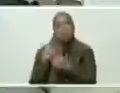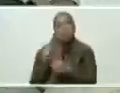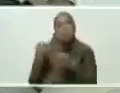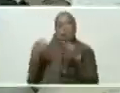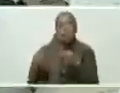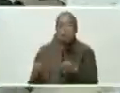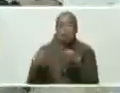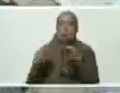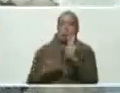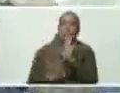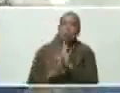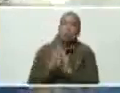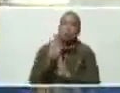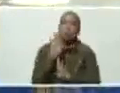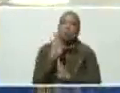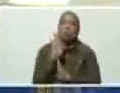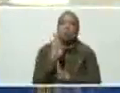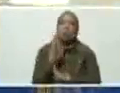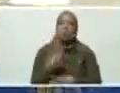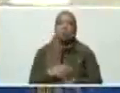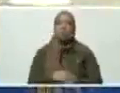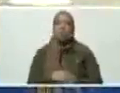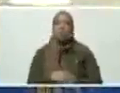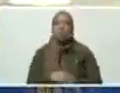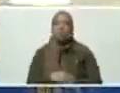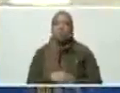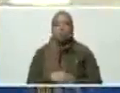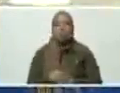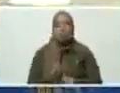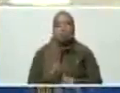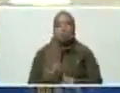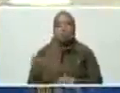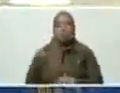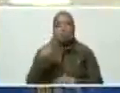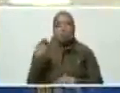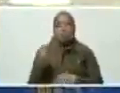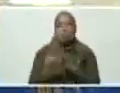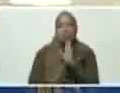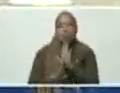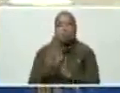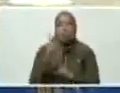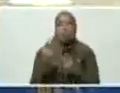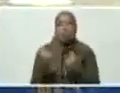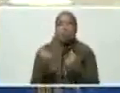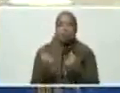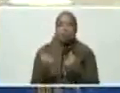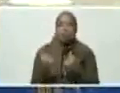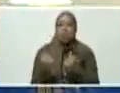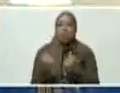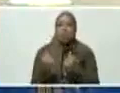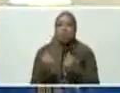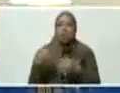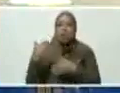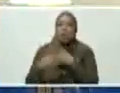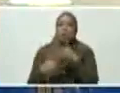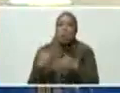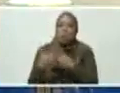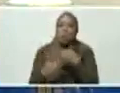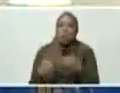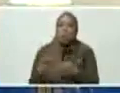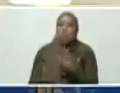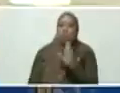y absolutamente podamos recuperar ya recuperamos el crecimiento económico desacelera vamos